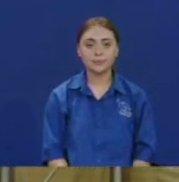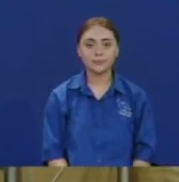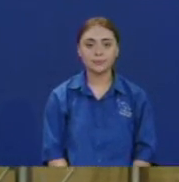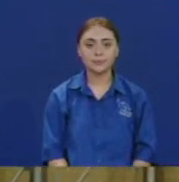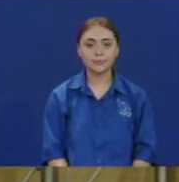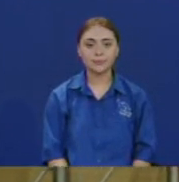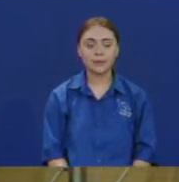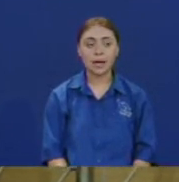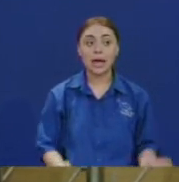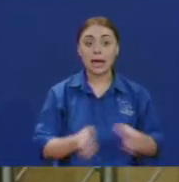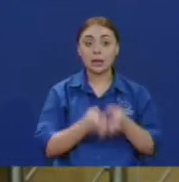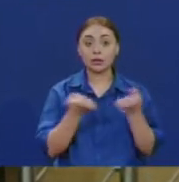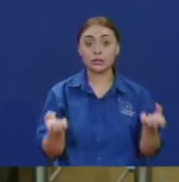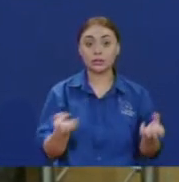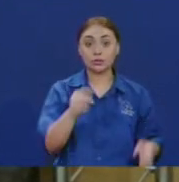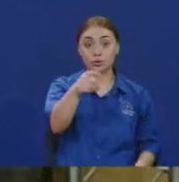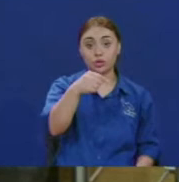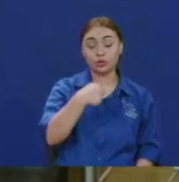debemos de aprender a hablar.